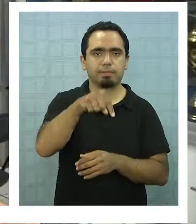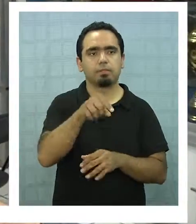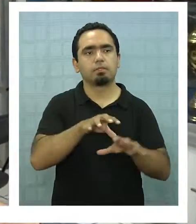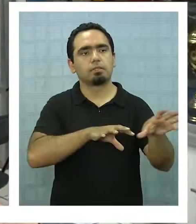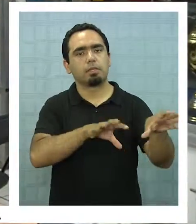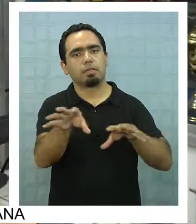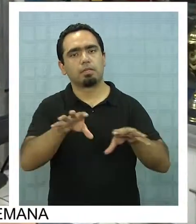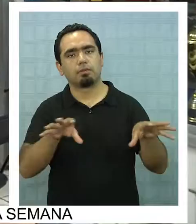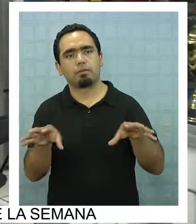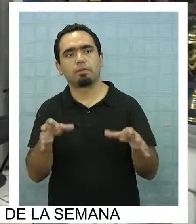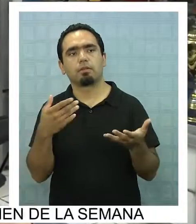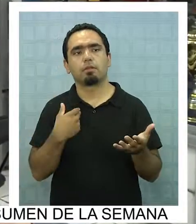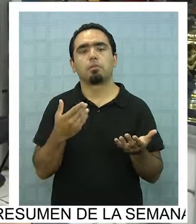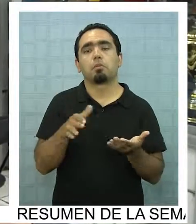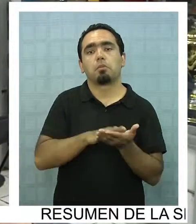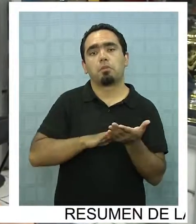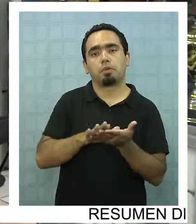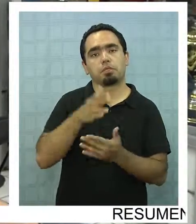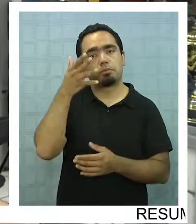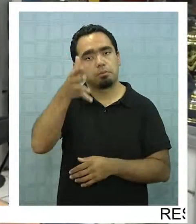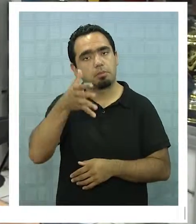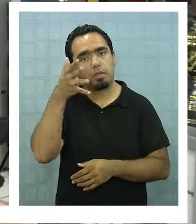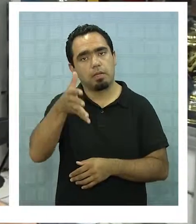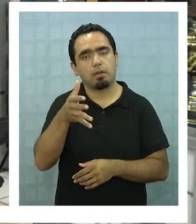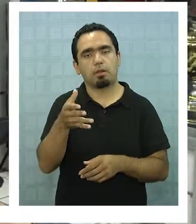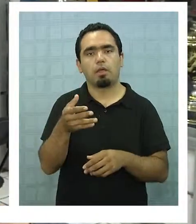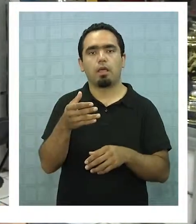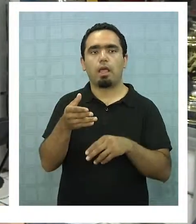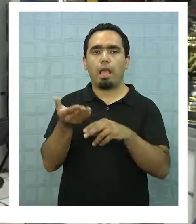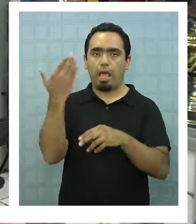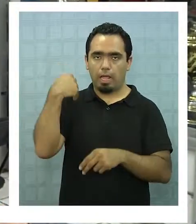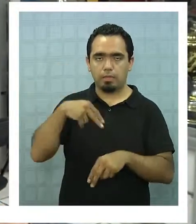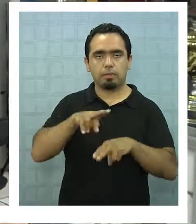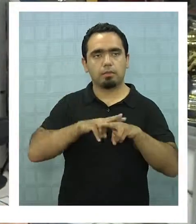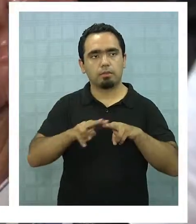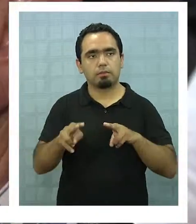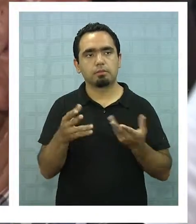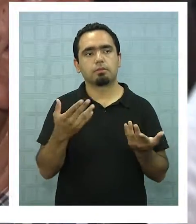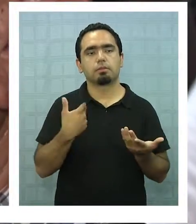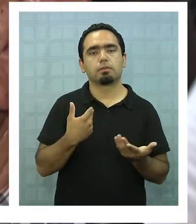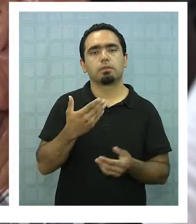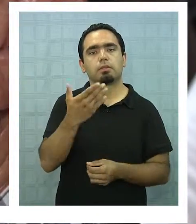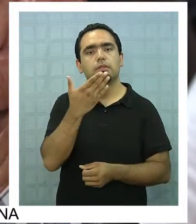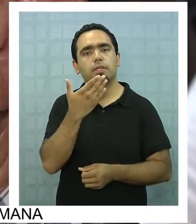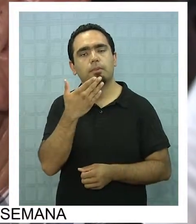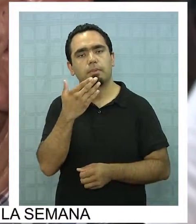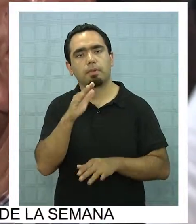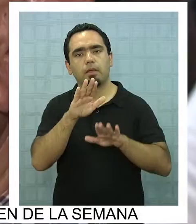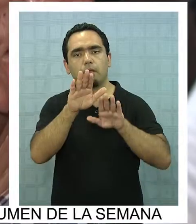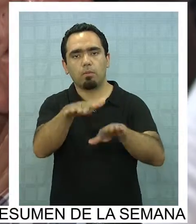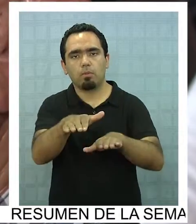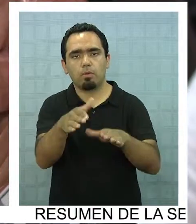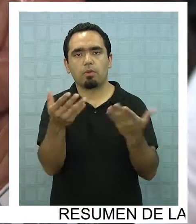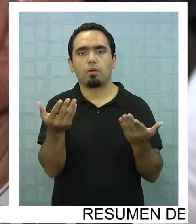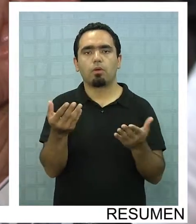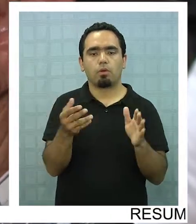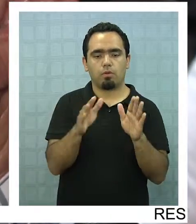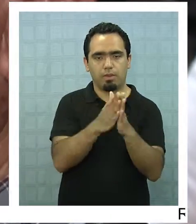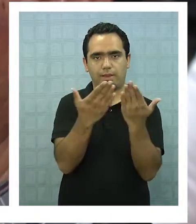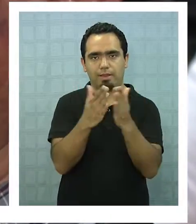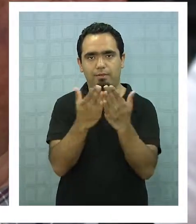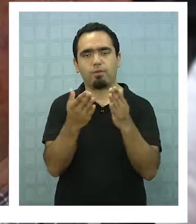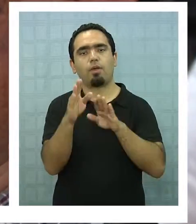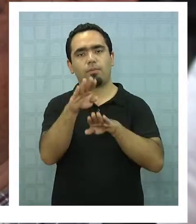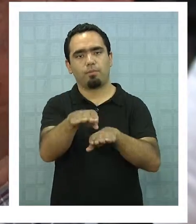propusimos tuvieron que ver con el seminario que hicimos, con el trabajo de Sitios de Memoria, además de poder apoyar el relanzamiento del libro Avisa Lefredi.